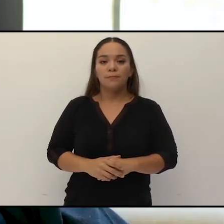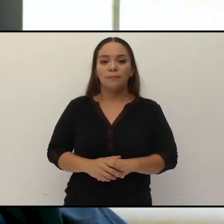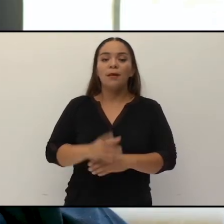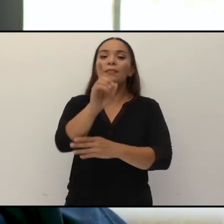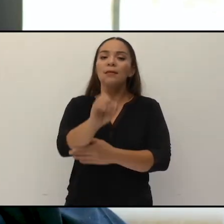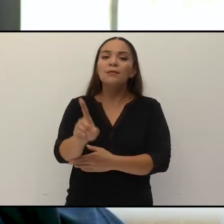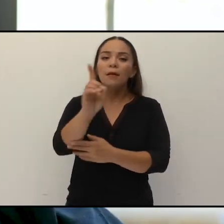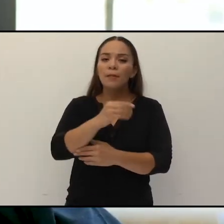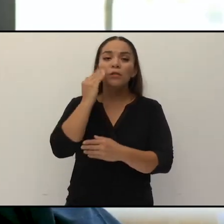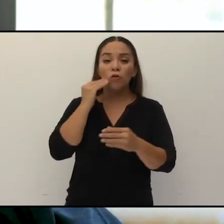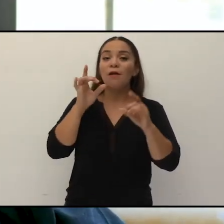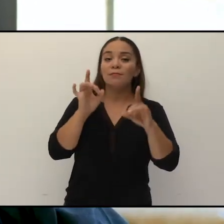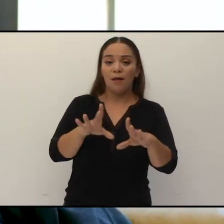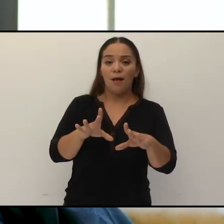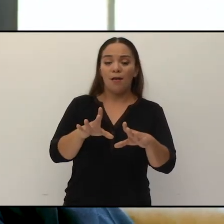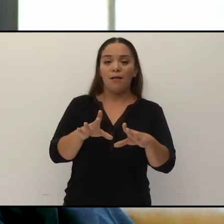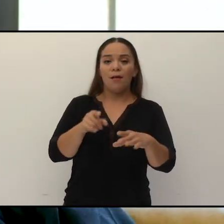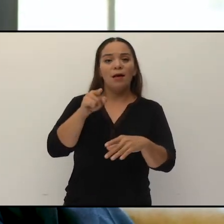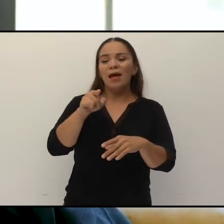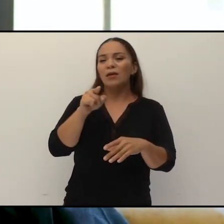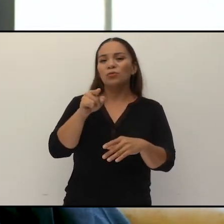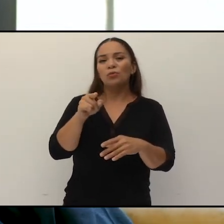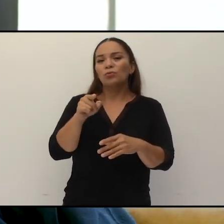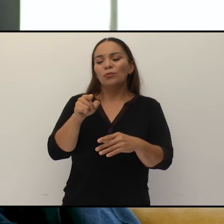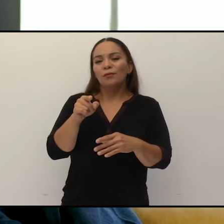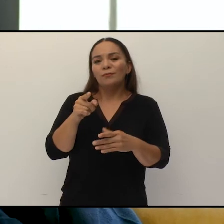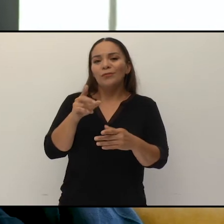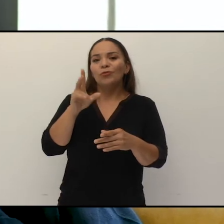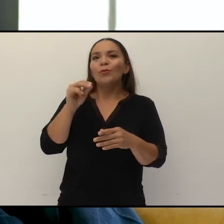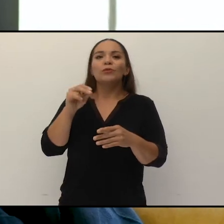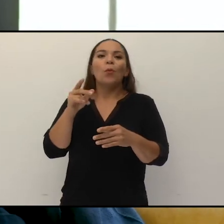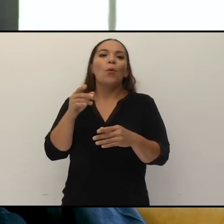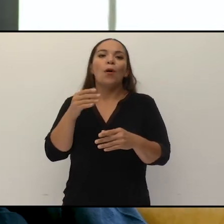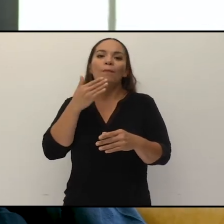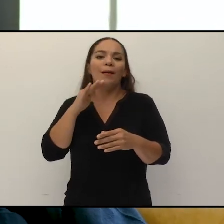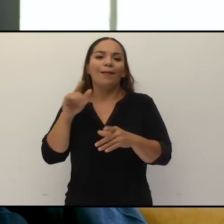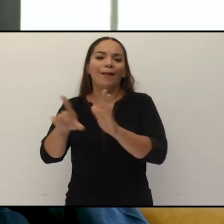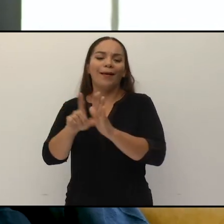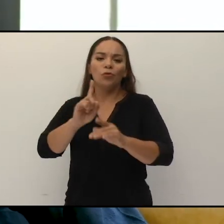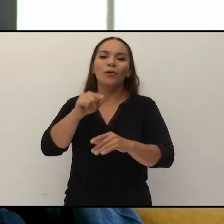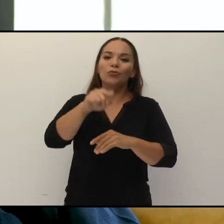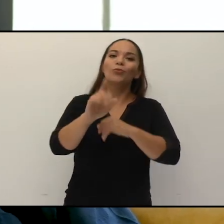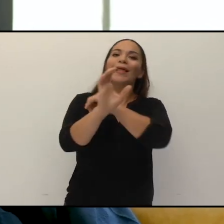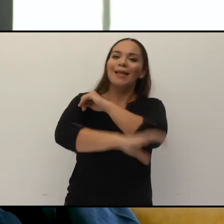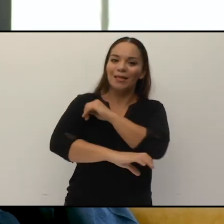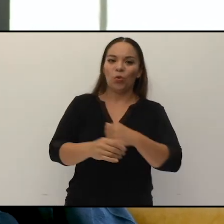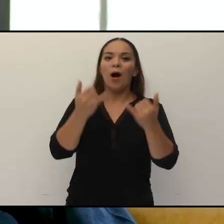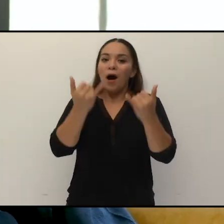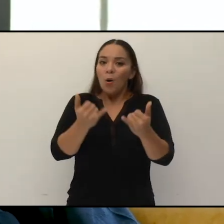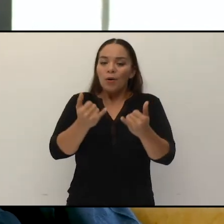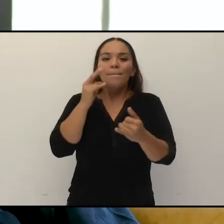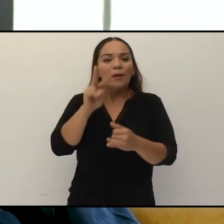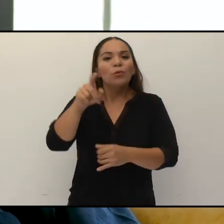La discriminación racial no puede ser una contravención, es un delito. Y yo creo que ahora más